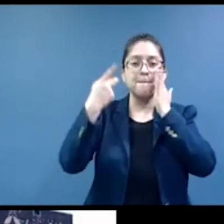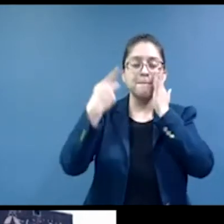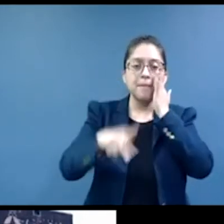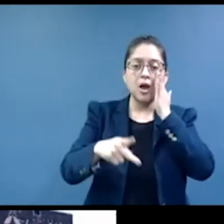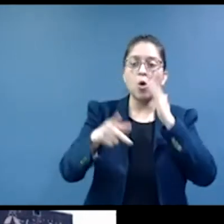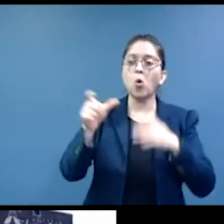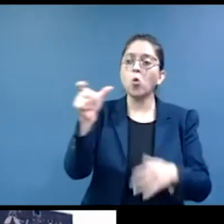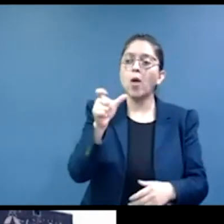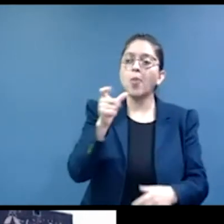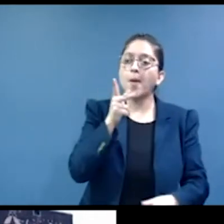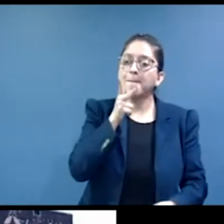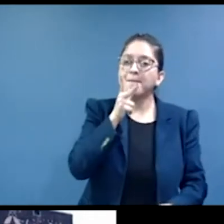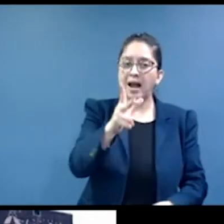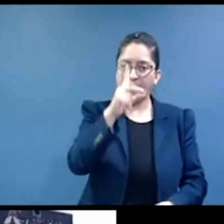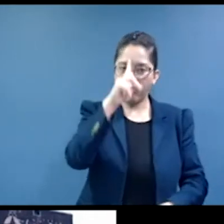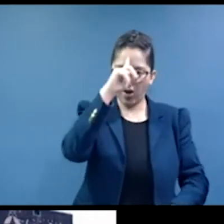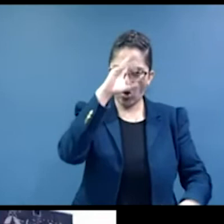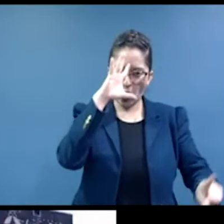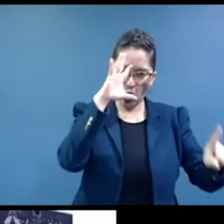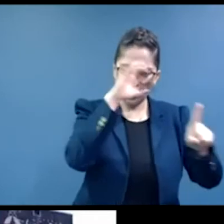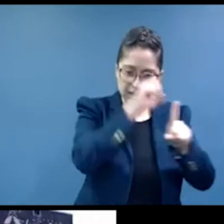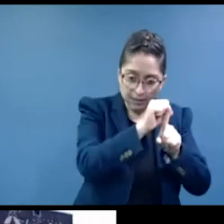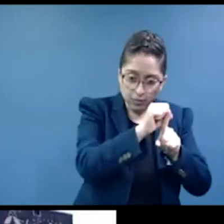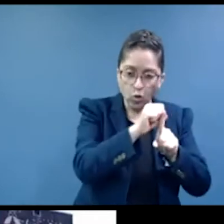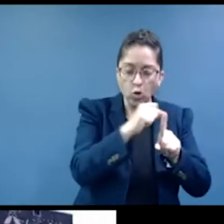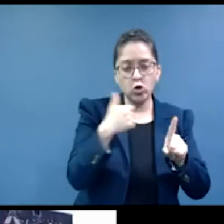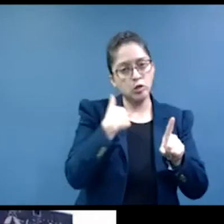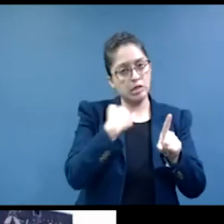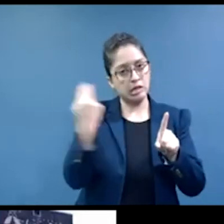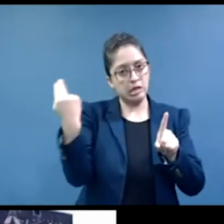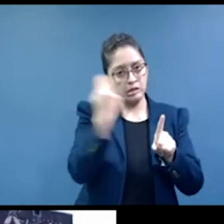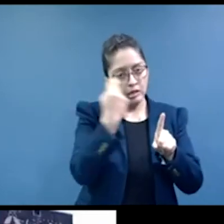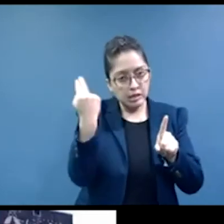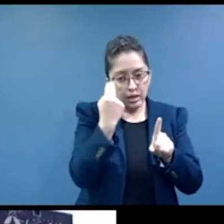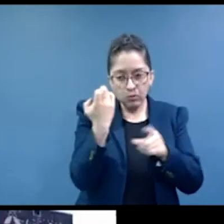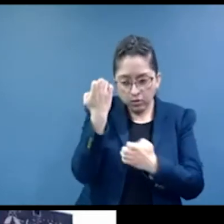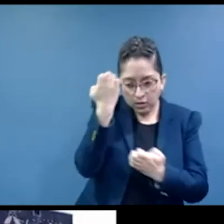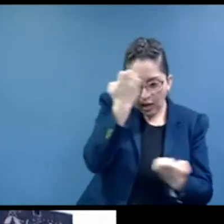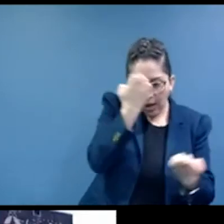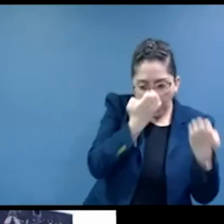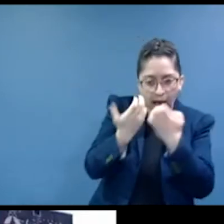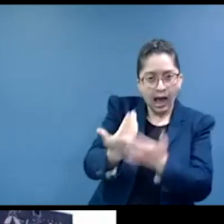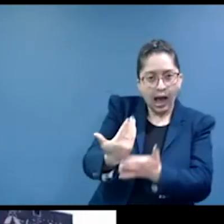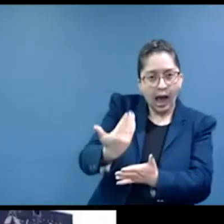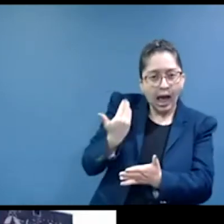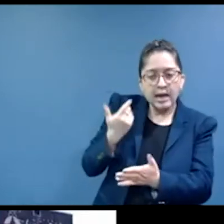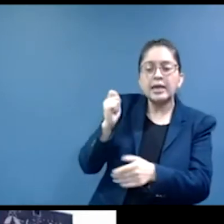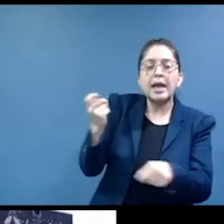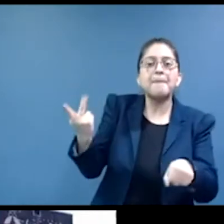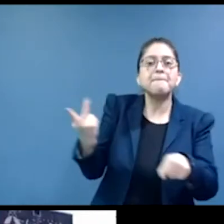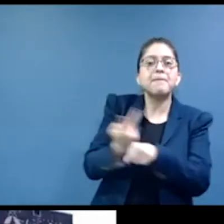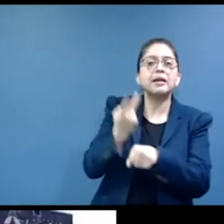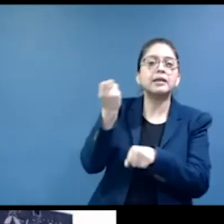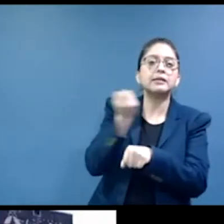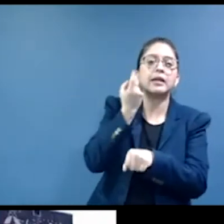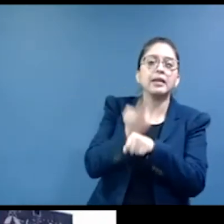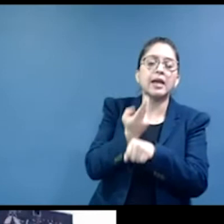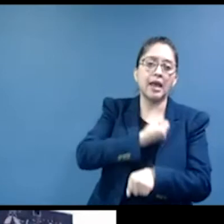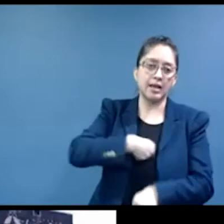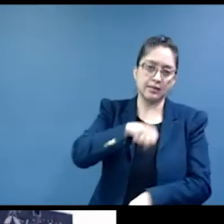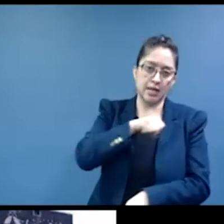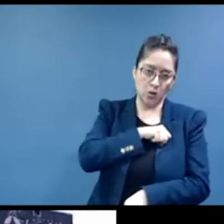lo hicimos para acoplarnos a lo que estaba trabajando la Secretaría de Salud, porque hay mucho miedo de